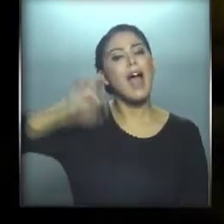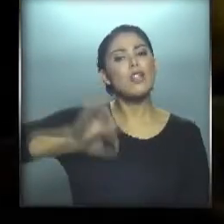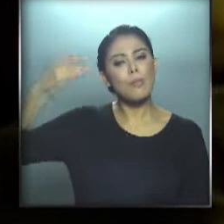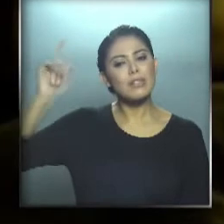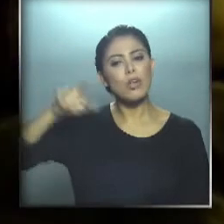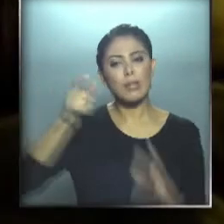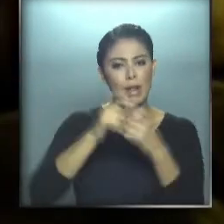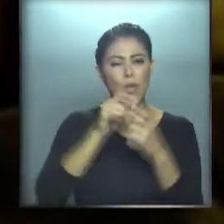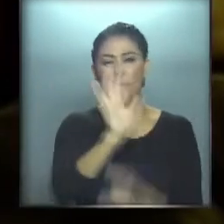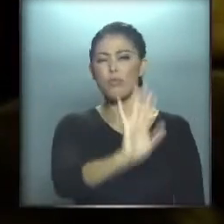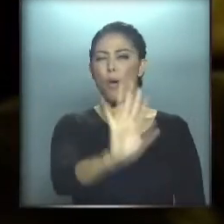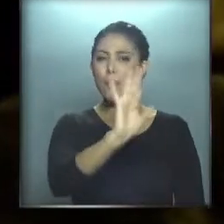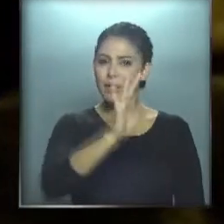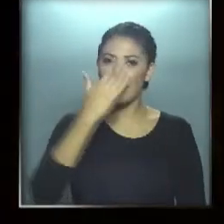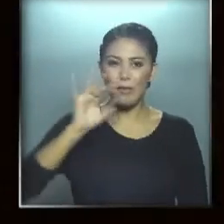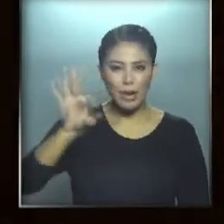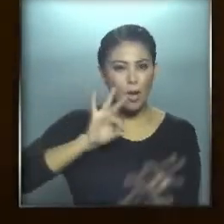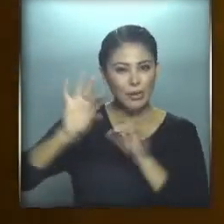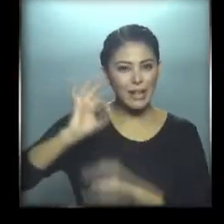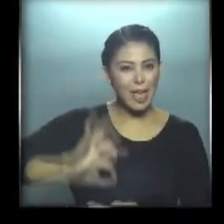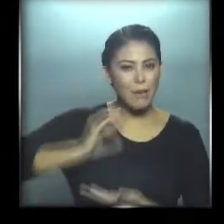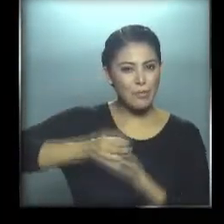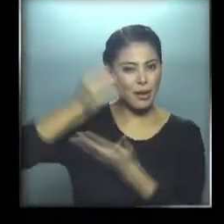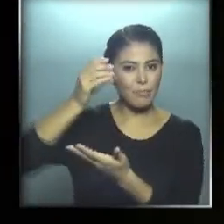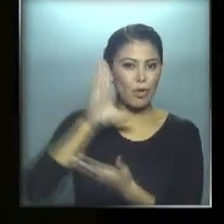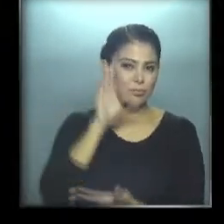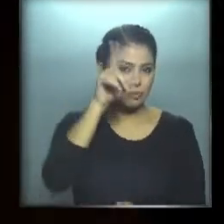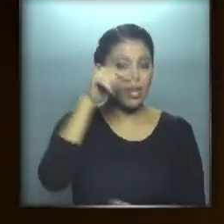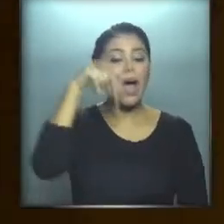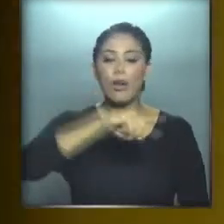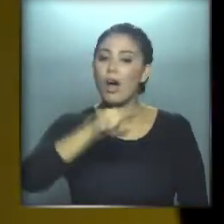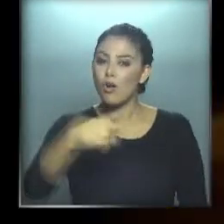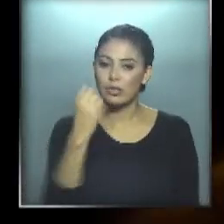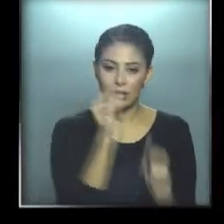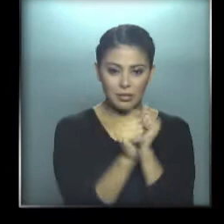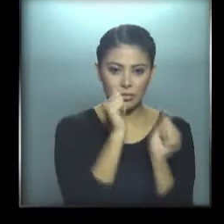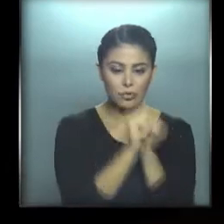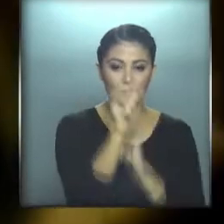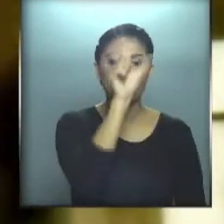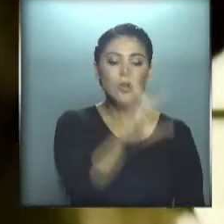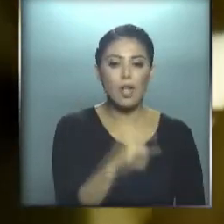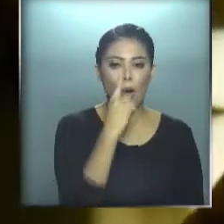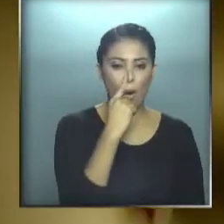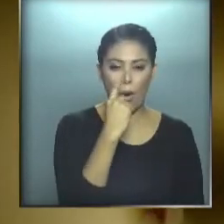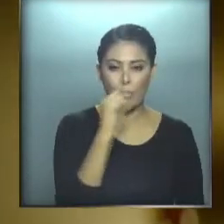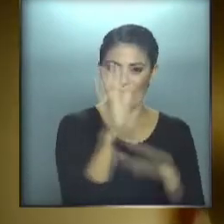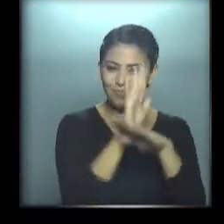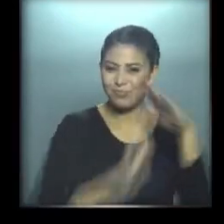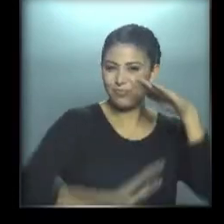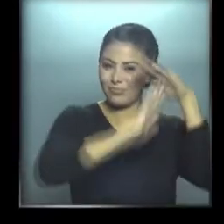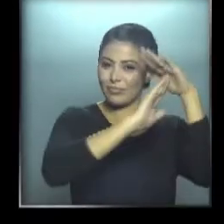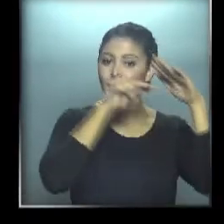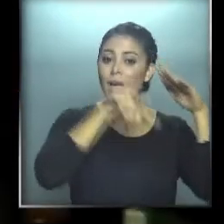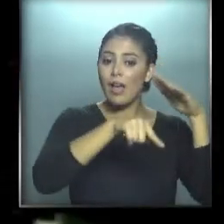película como La Sospecha, nominada al Oscar. Y en este caso se centra en una historia bien particular con Jake Gyllenhaal como protagonista, que se